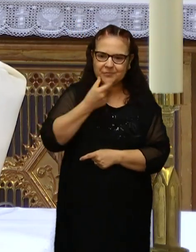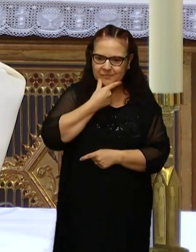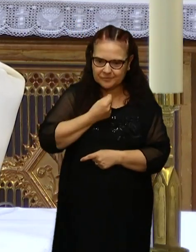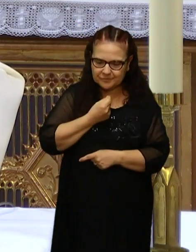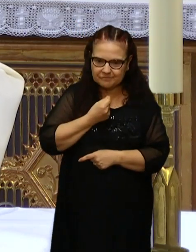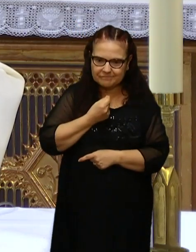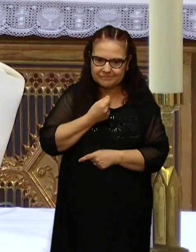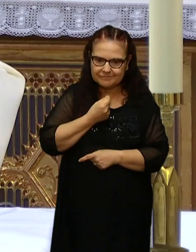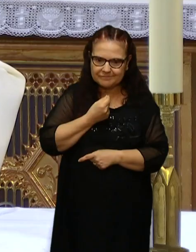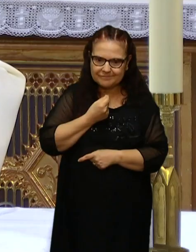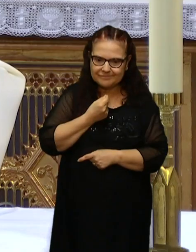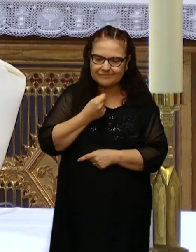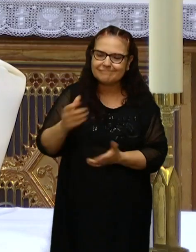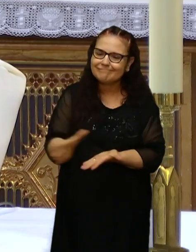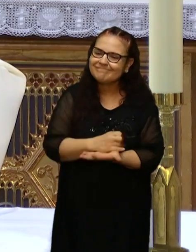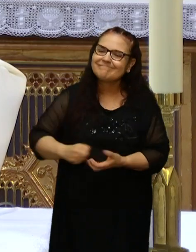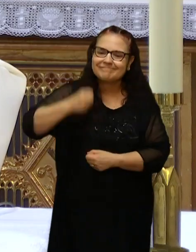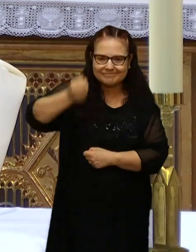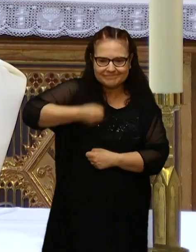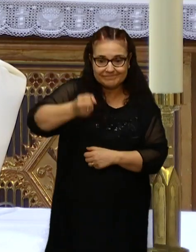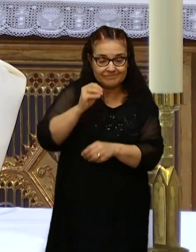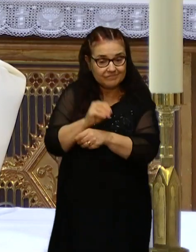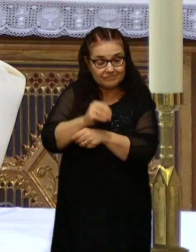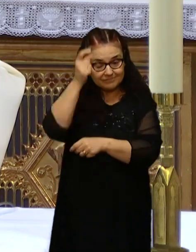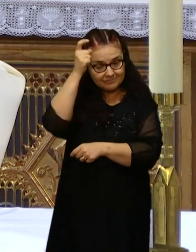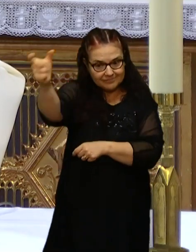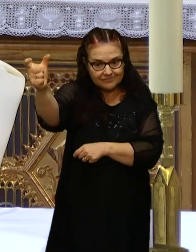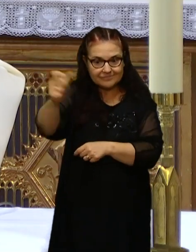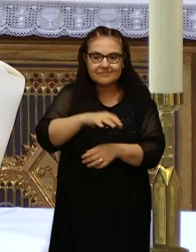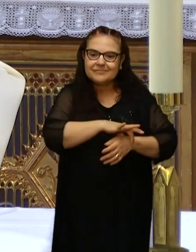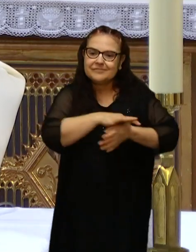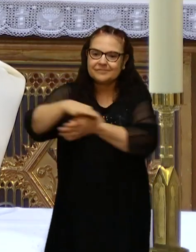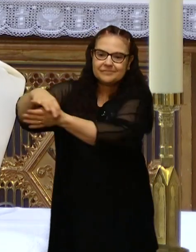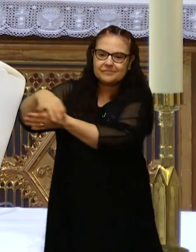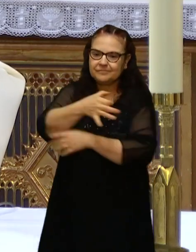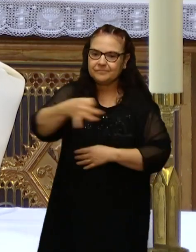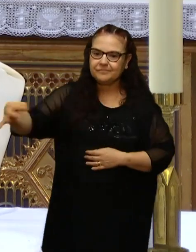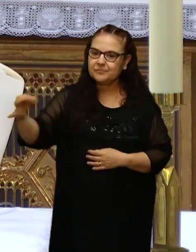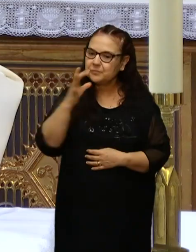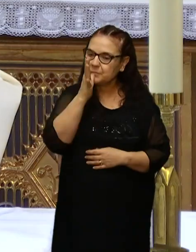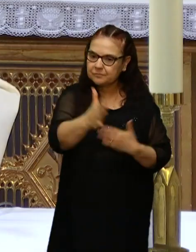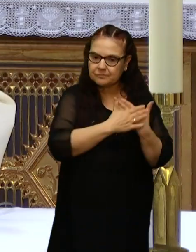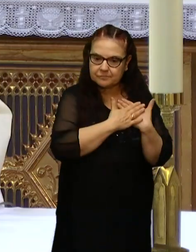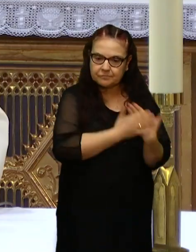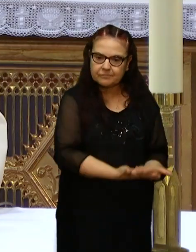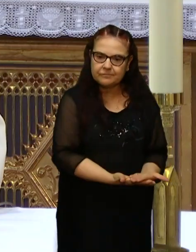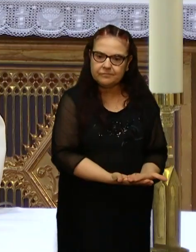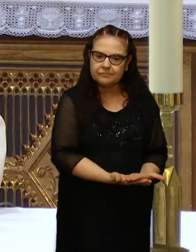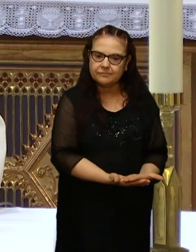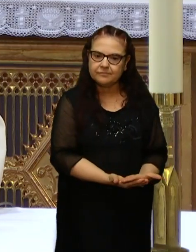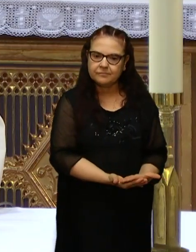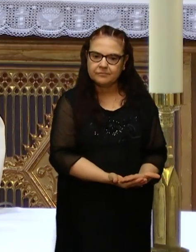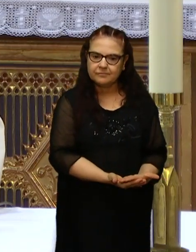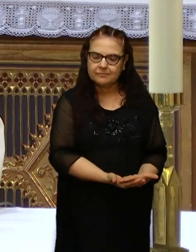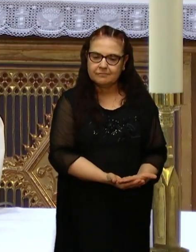Obispo José y todos los pastores que cuidan de tu pueblo, llévala a su perfección por la caridad.